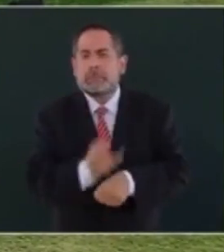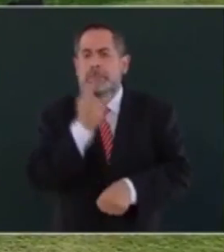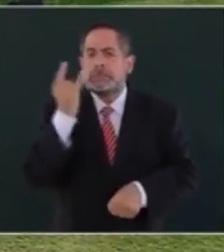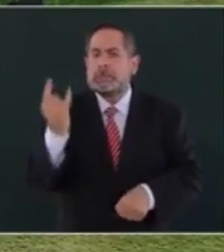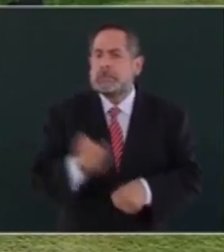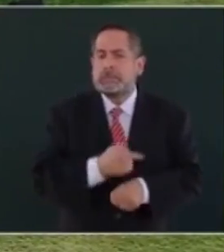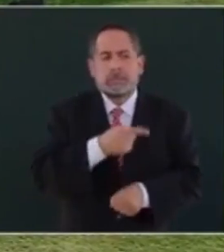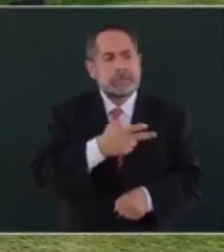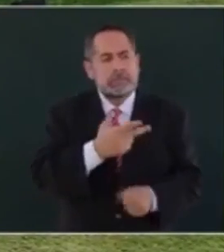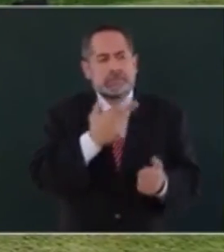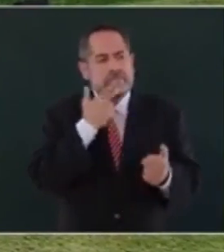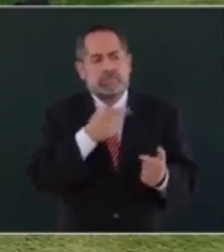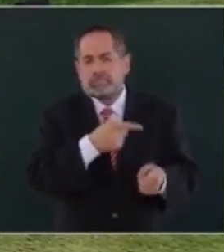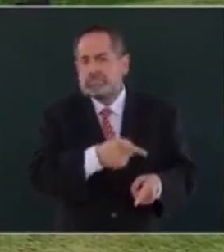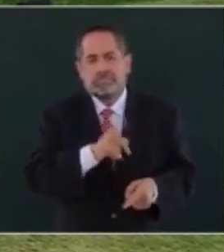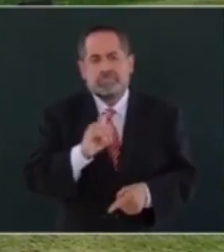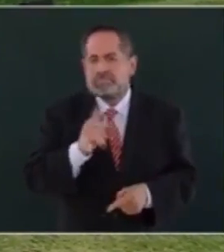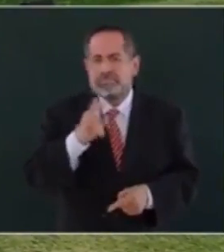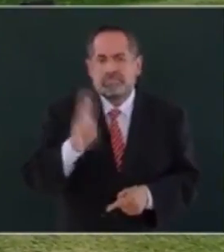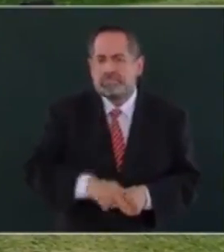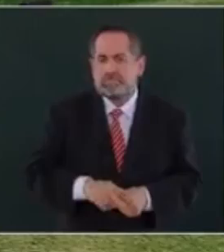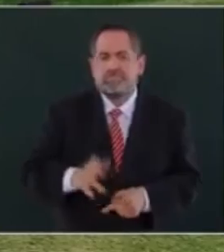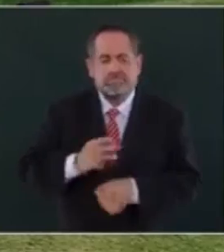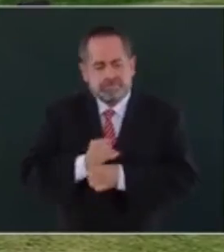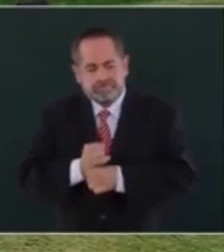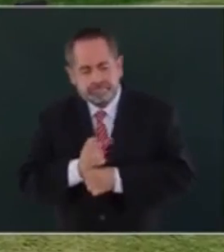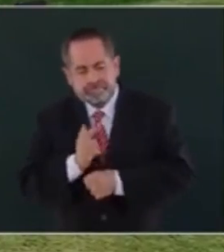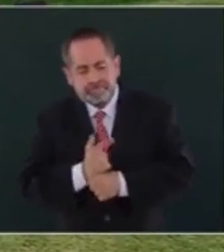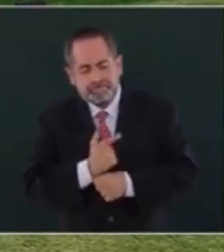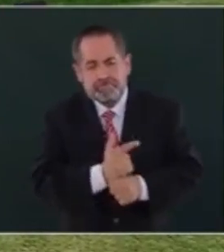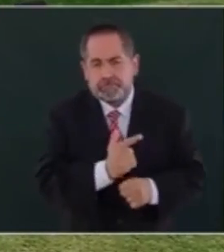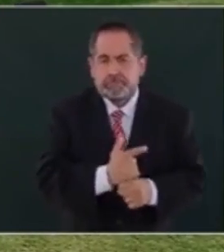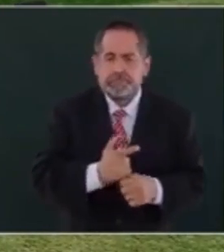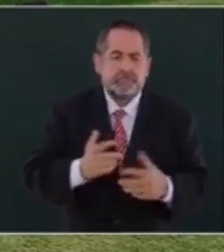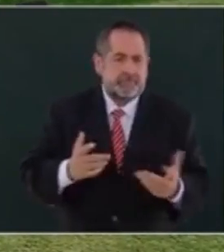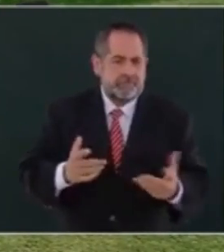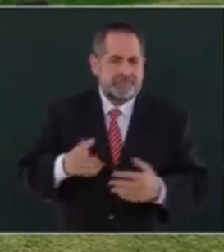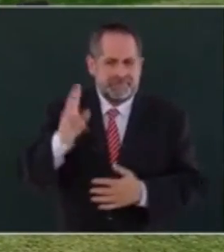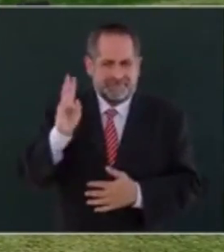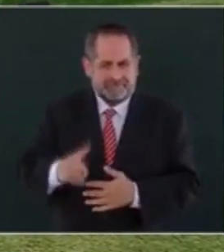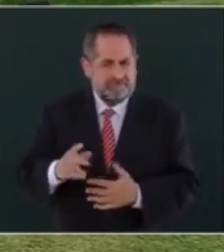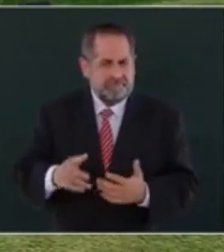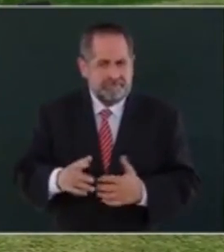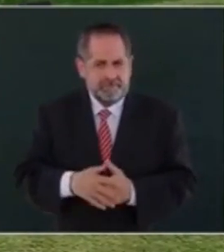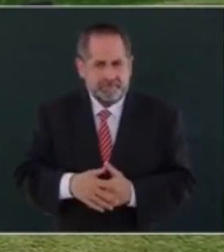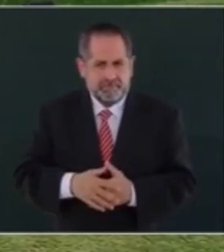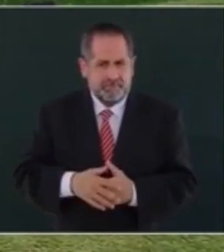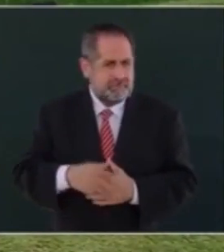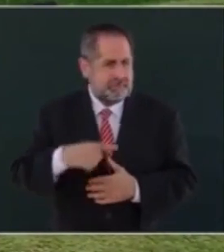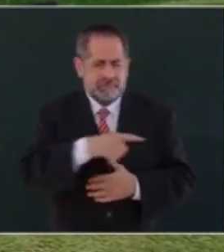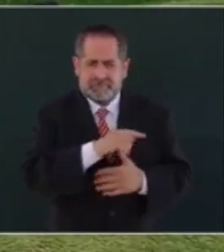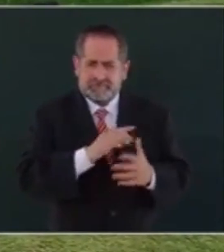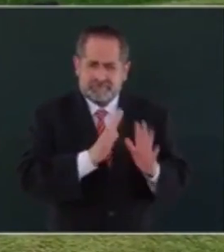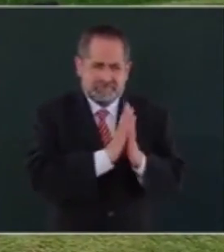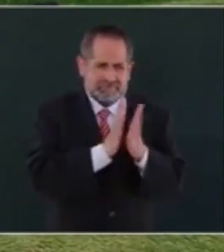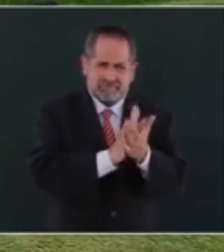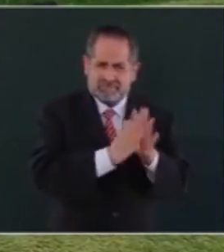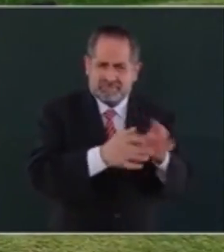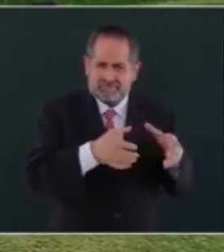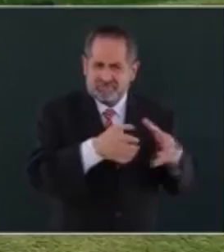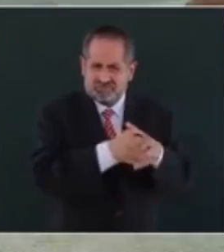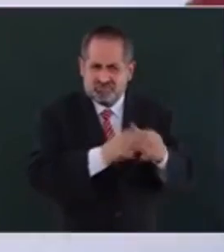recientes investigaciones. Sin embargo, es tan temible la asociación delictuosa que